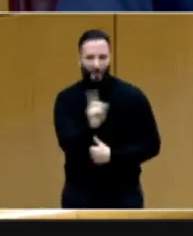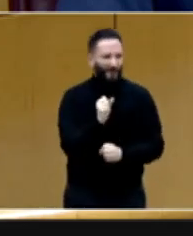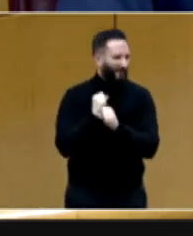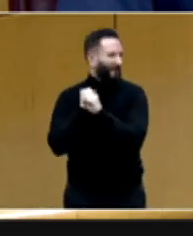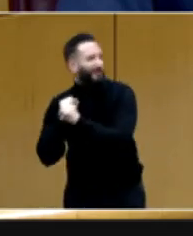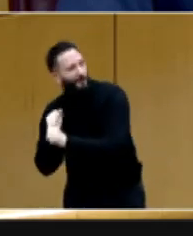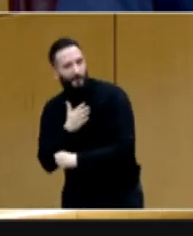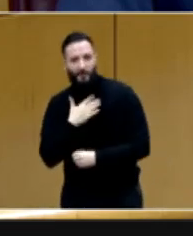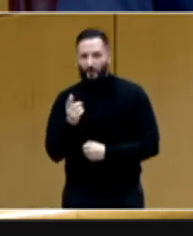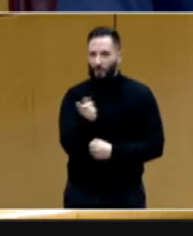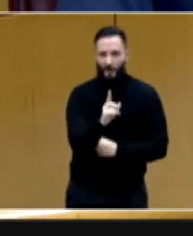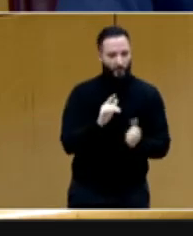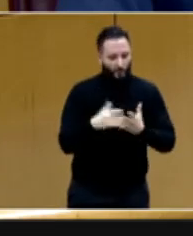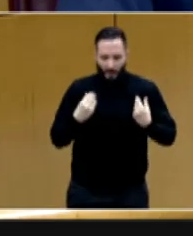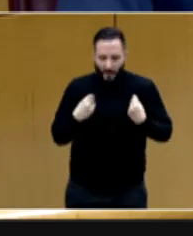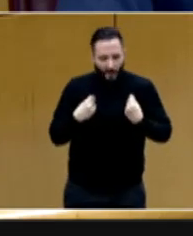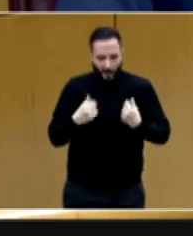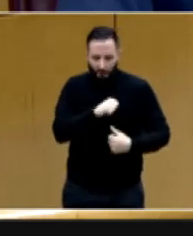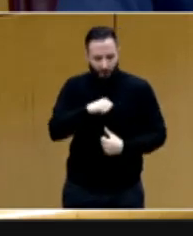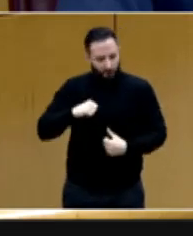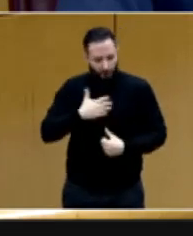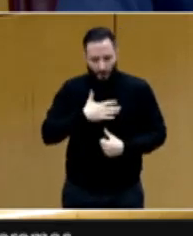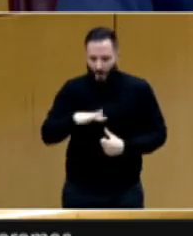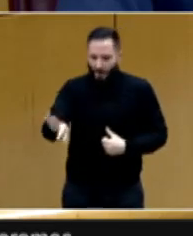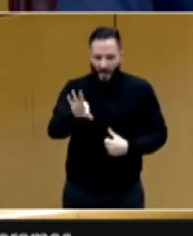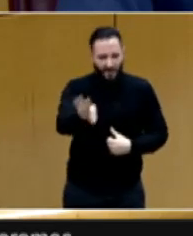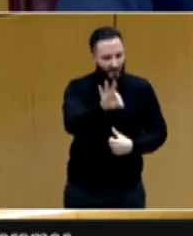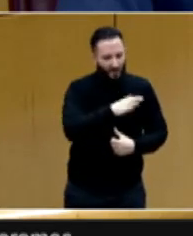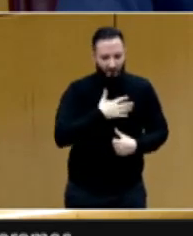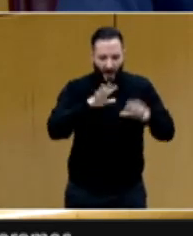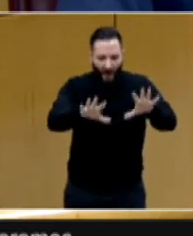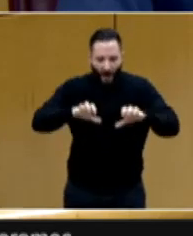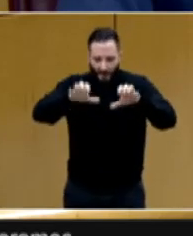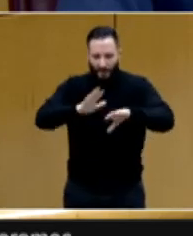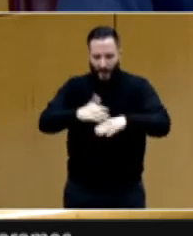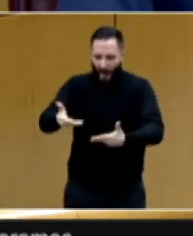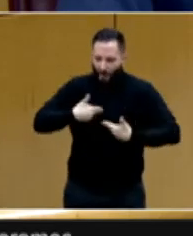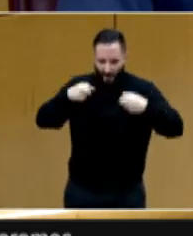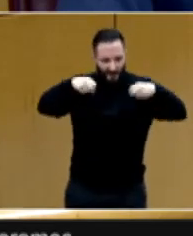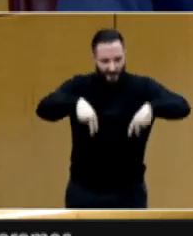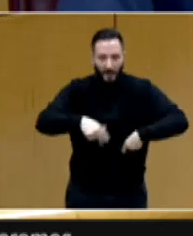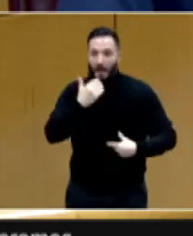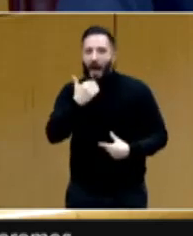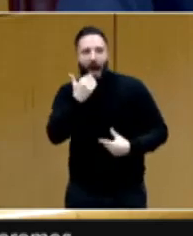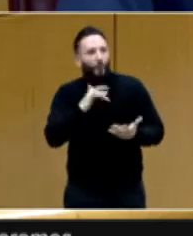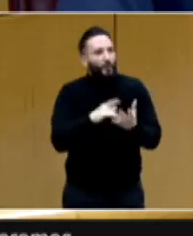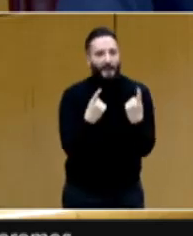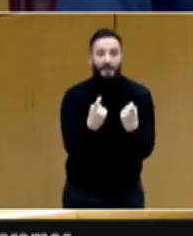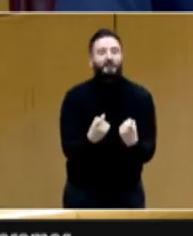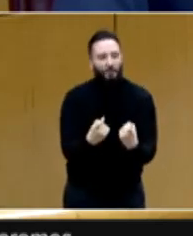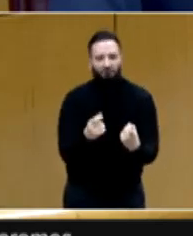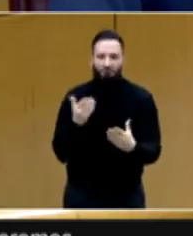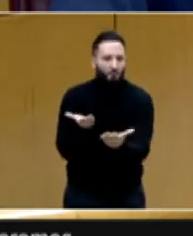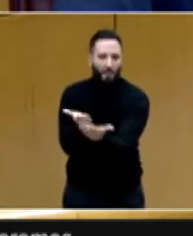vivir la vida sin depender de nadie que sepamos tomar nuestras decisiones sin ayuda salvo que haya algo que digas ostras que necesita un apoyo aquí